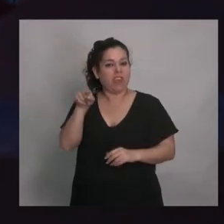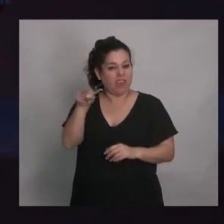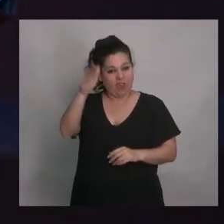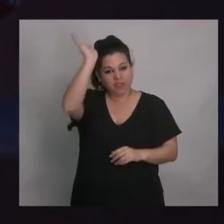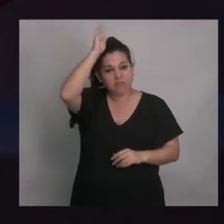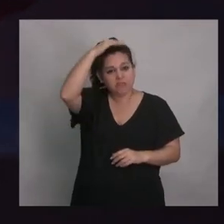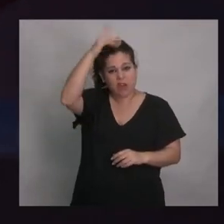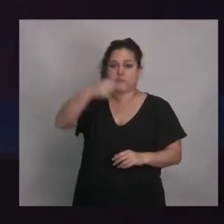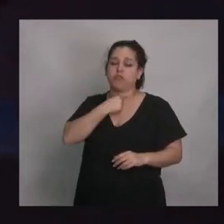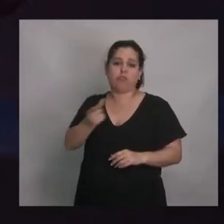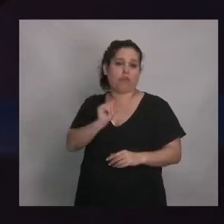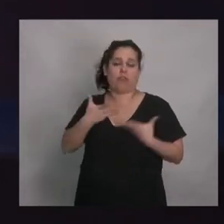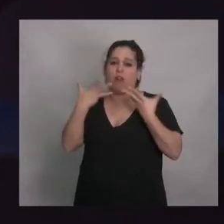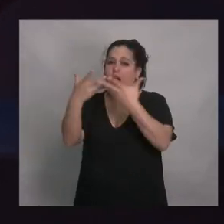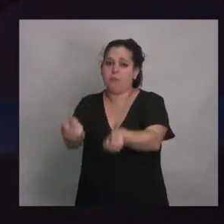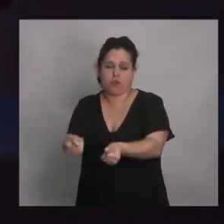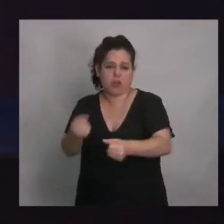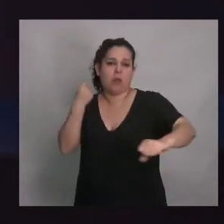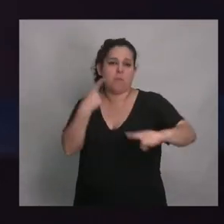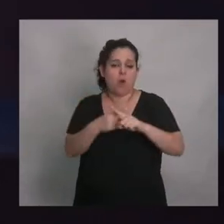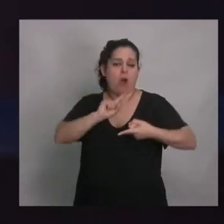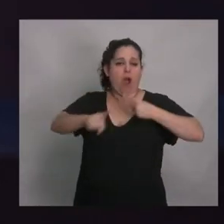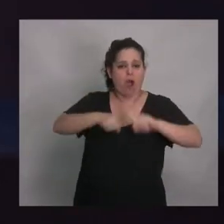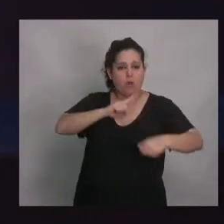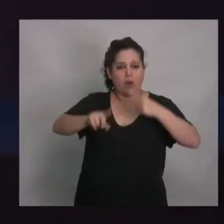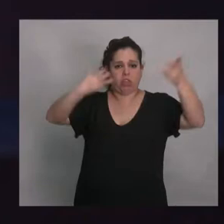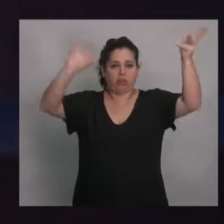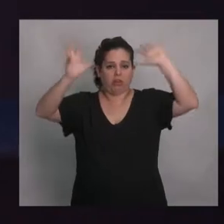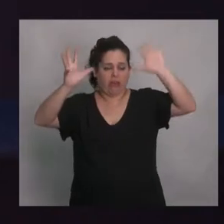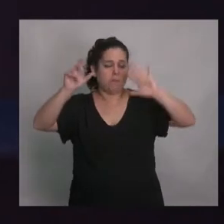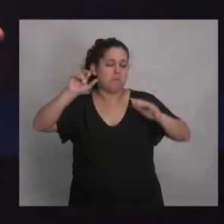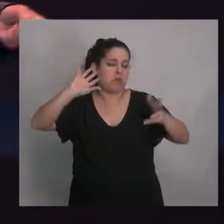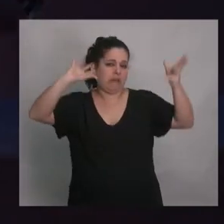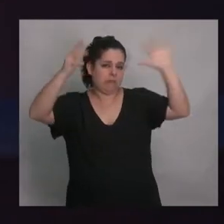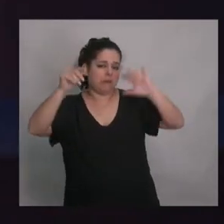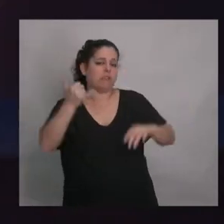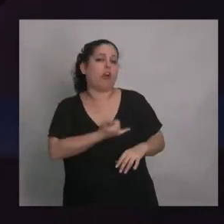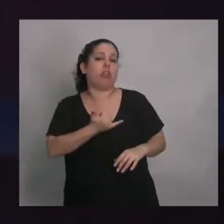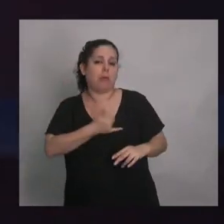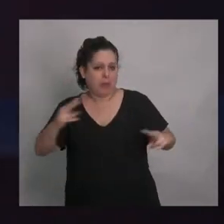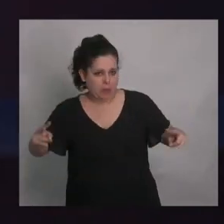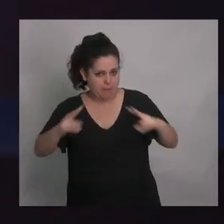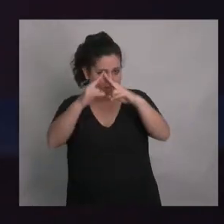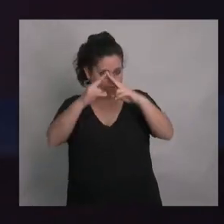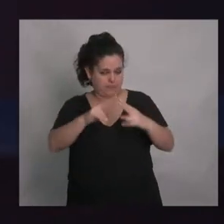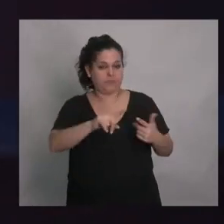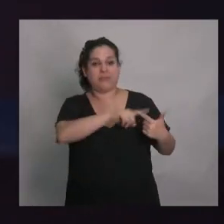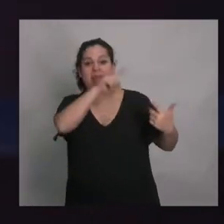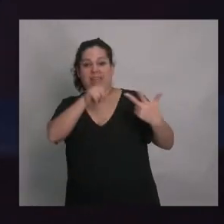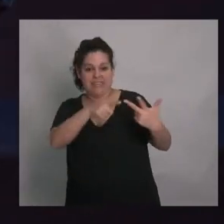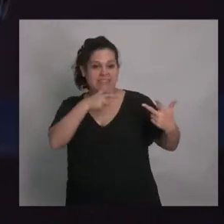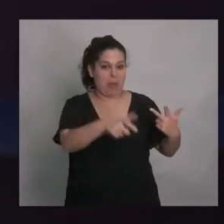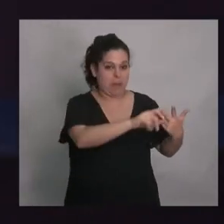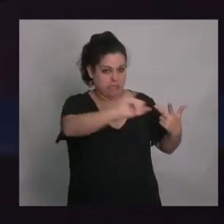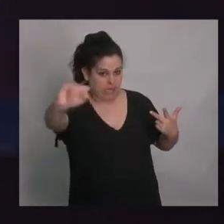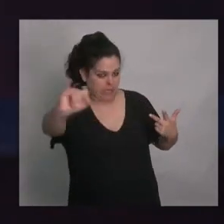quiere apoyar a través de los acuerdos del cambio climático de parís tercero un